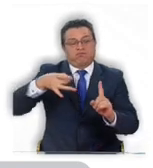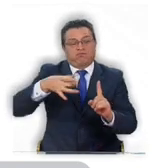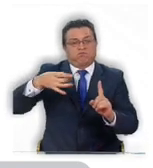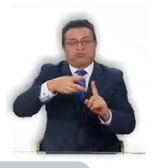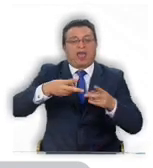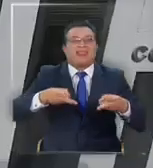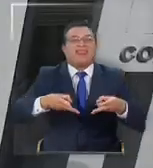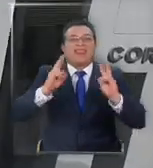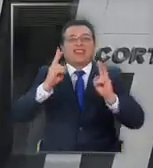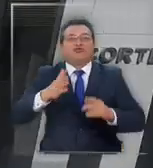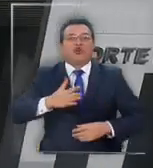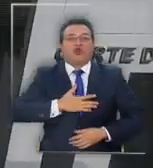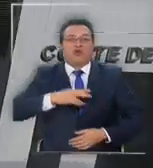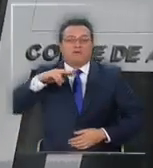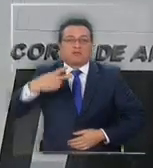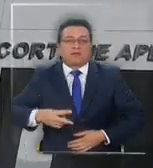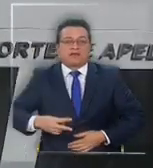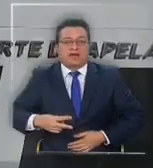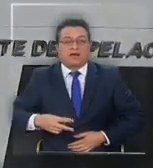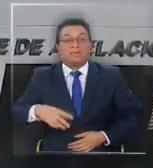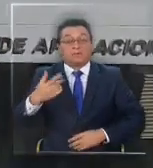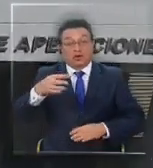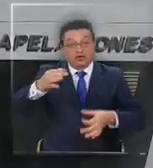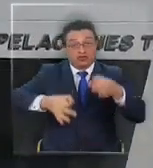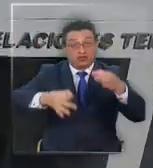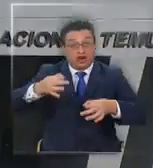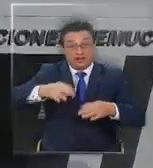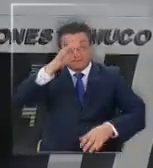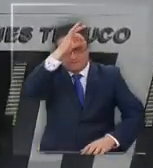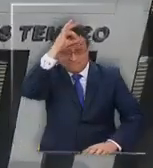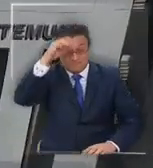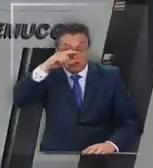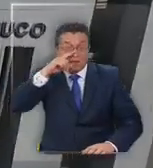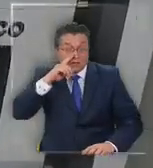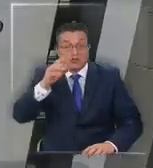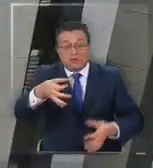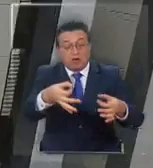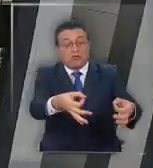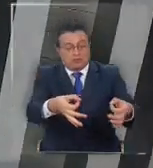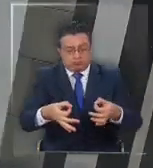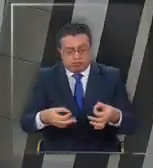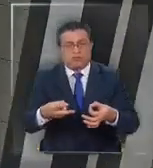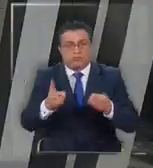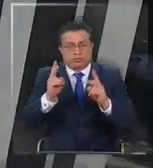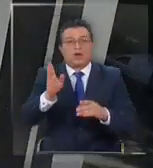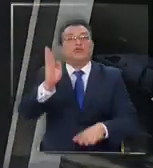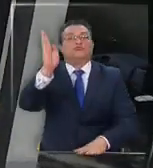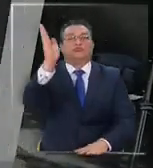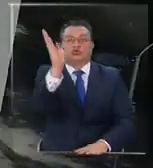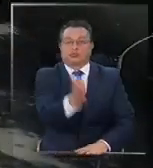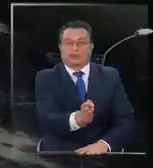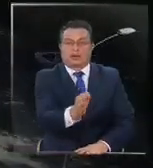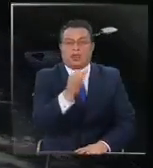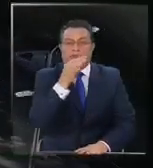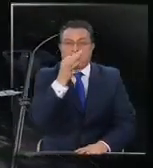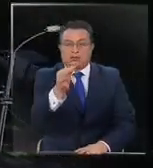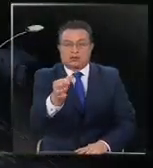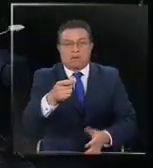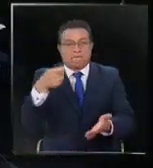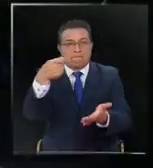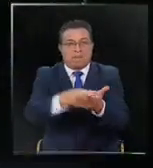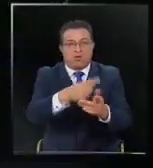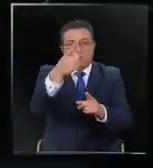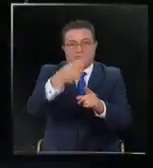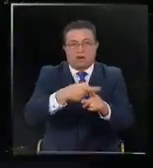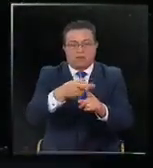derecho de propiedad corte de temuco acogió la orden de no innovar y decretó la suspensión inmediata del pago de la